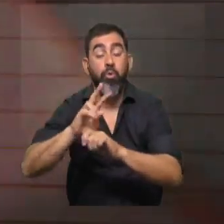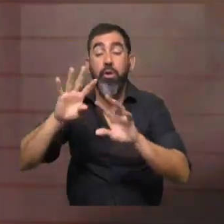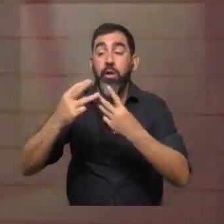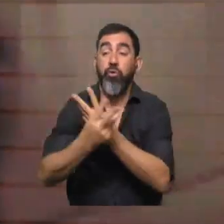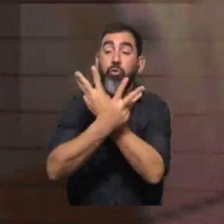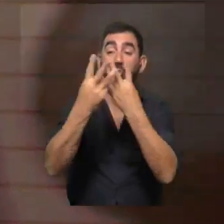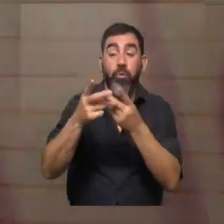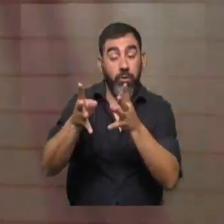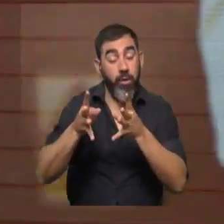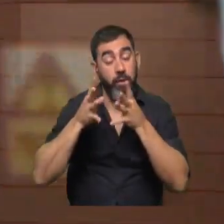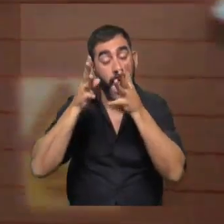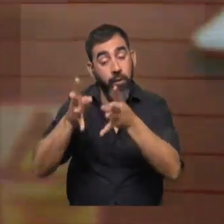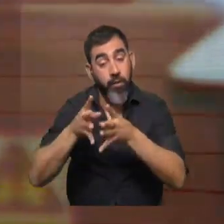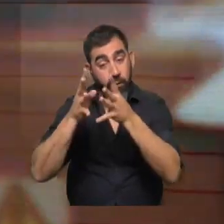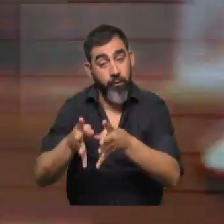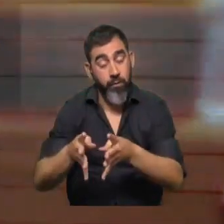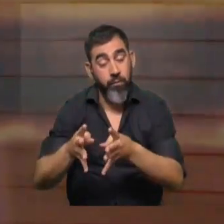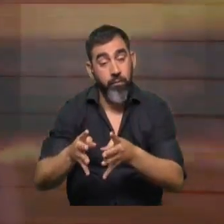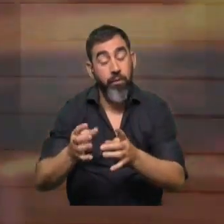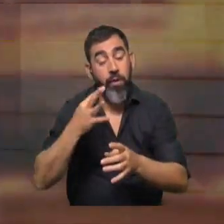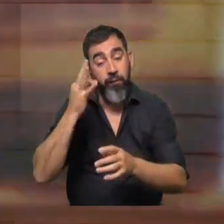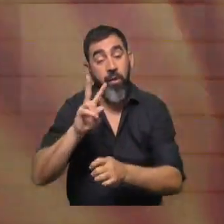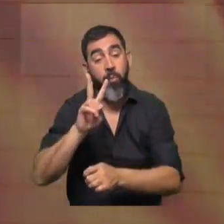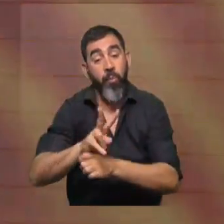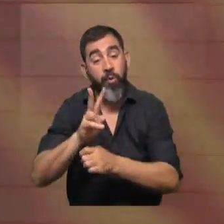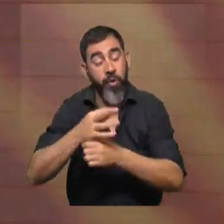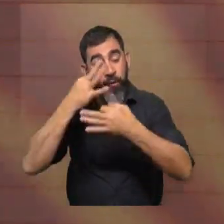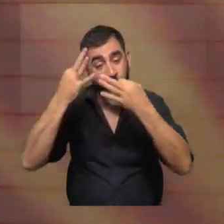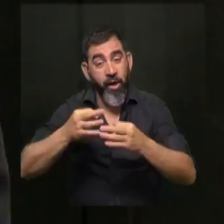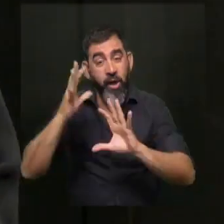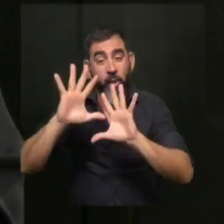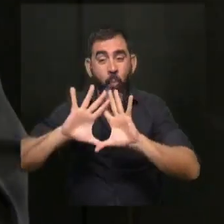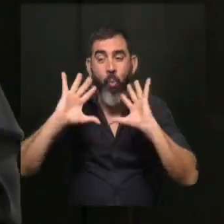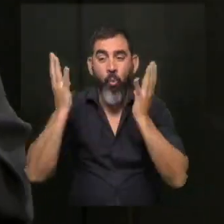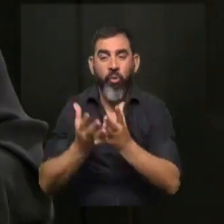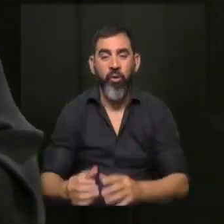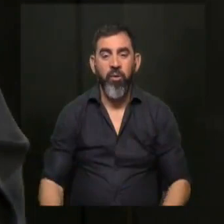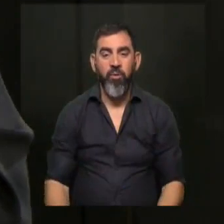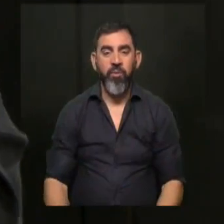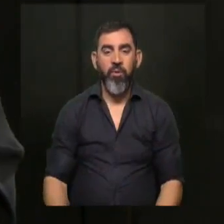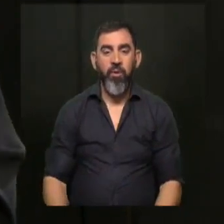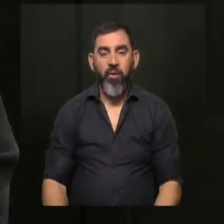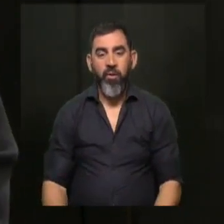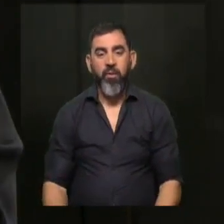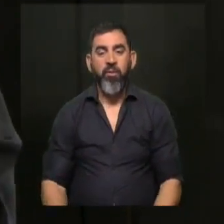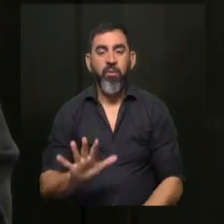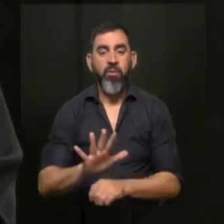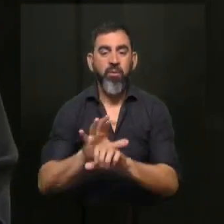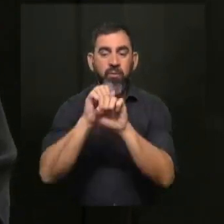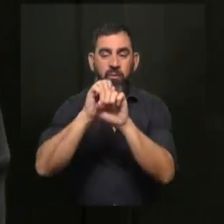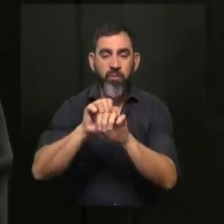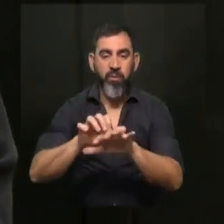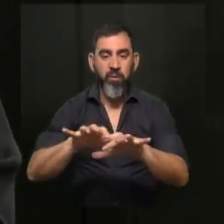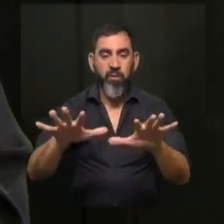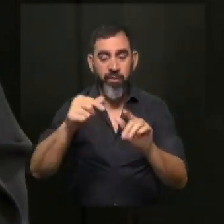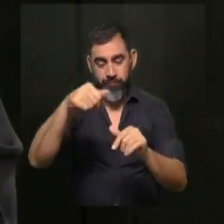el desafío más grande, ¿no? Conseguir que esto tenga una protección real en todo el planeta. Exacto, y tiene esta red, ¿no?, de lo que sucede aquí, lo que